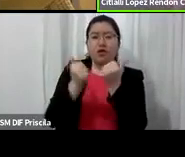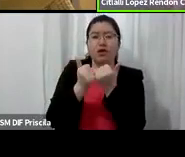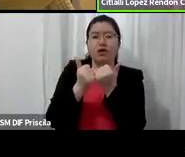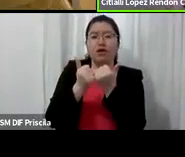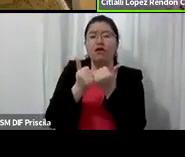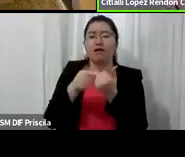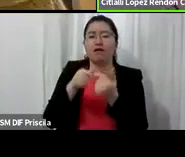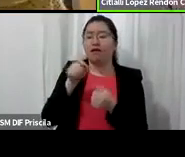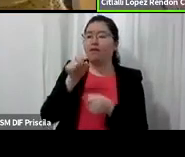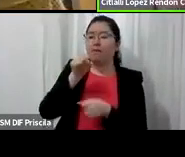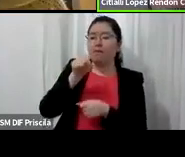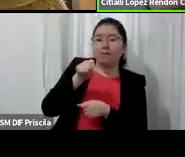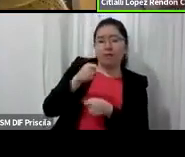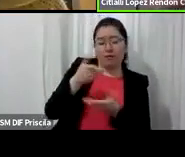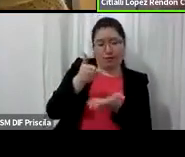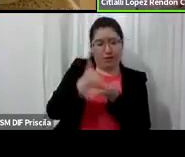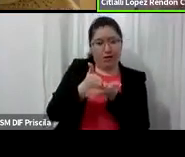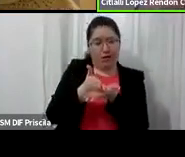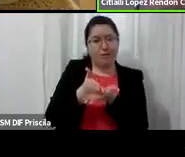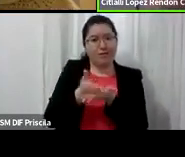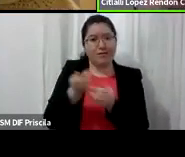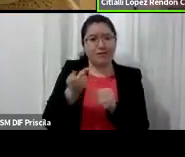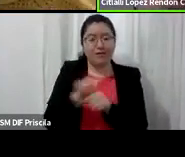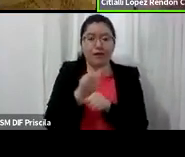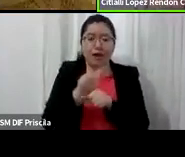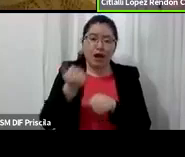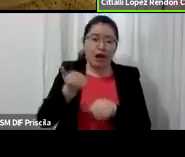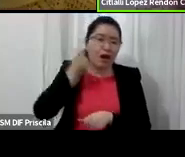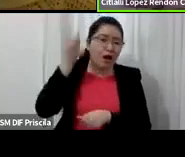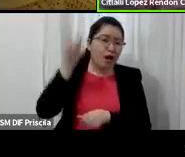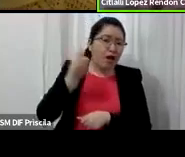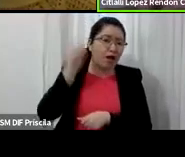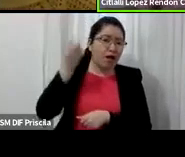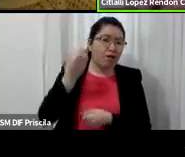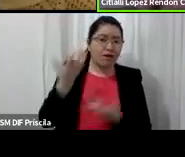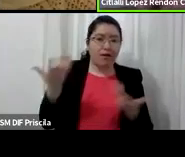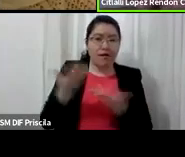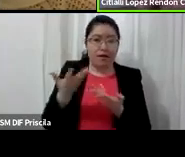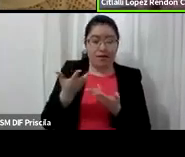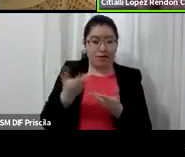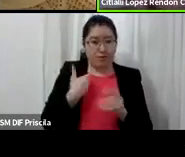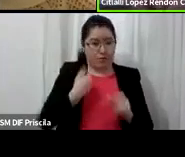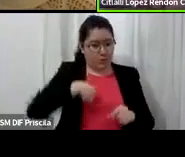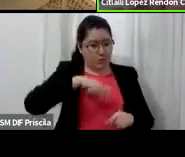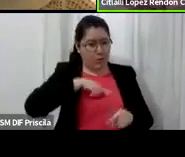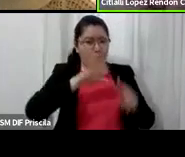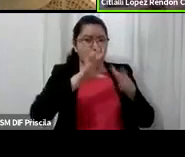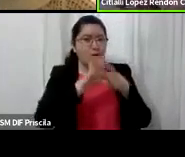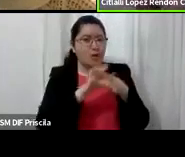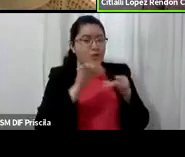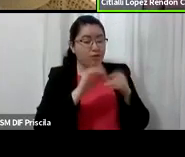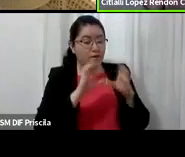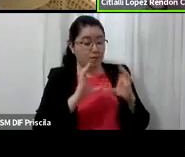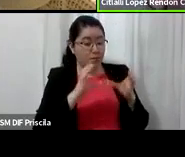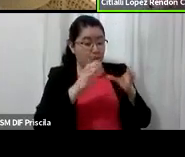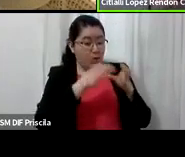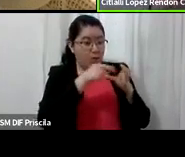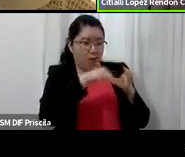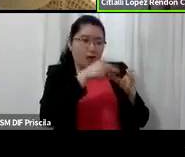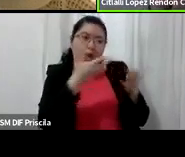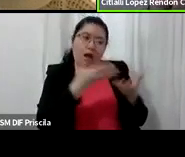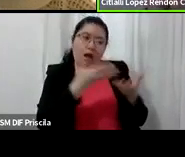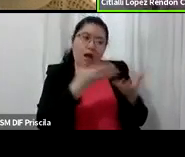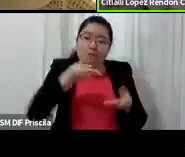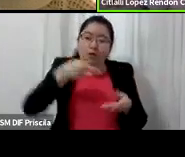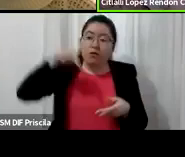las experiencias que hemos tenido a partir de ciertas actividades, ciertas estrategias en otras comunidades. Y la comunidad misma